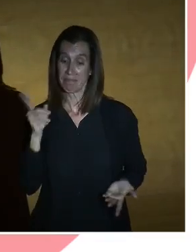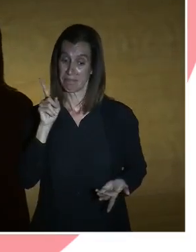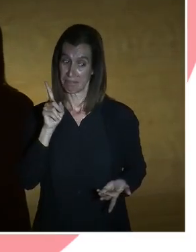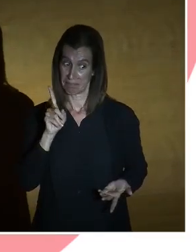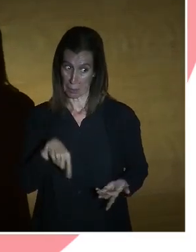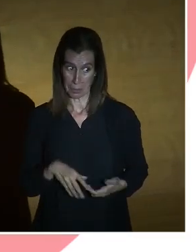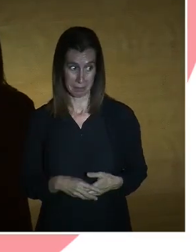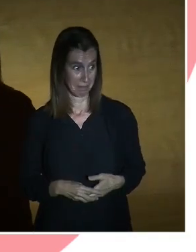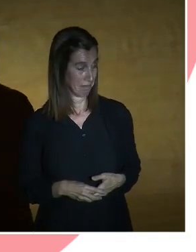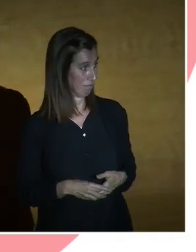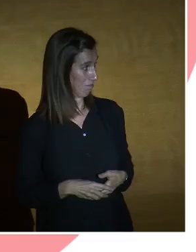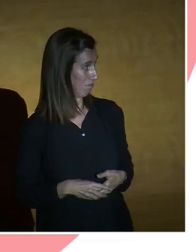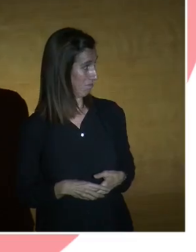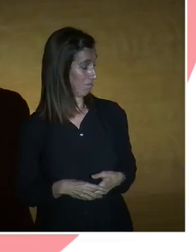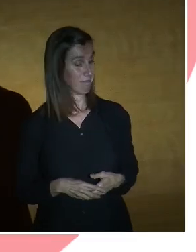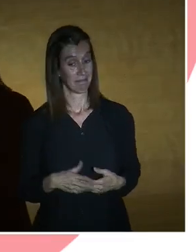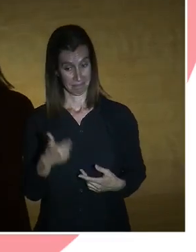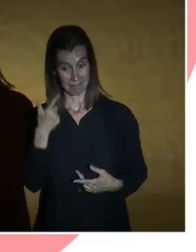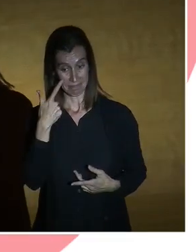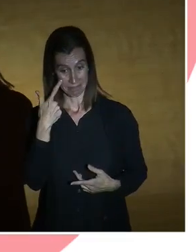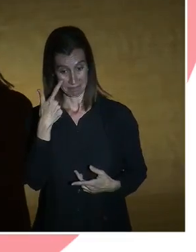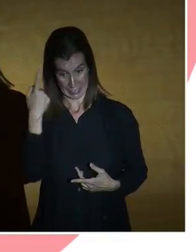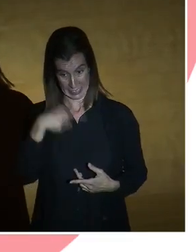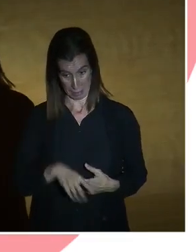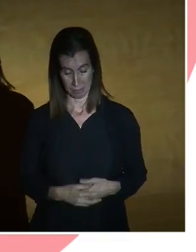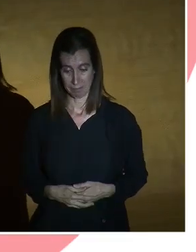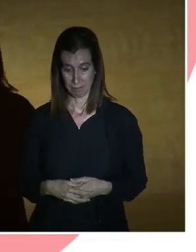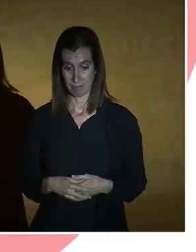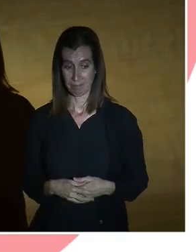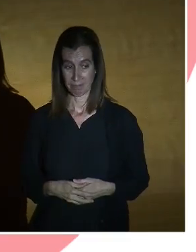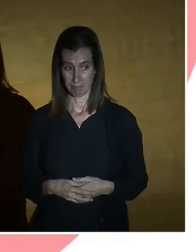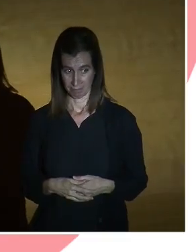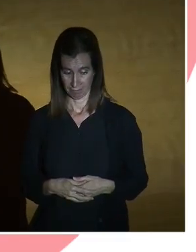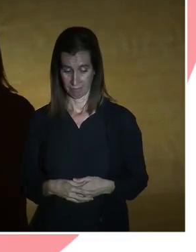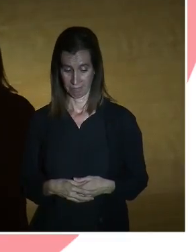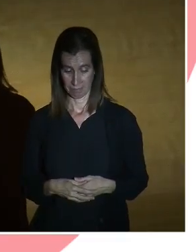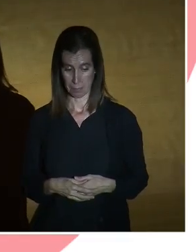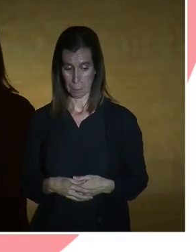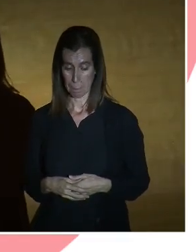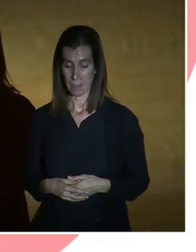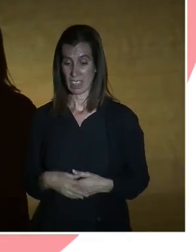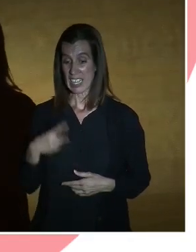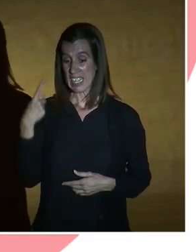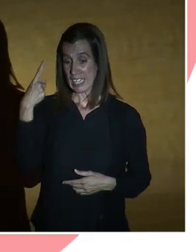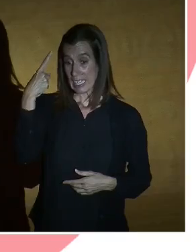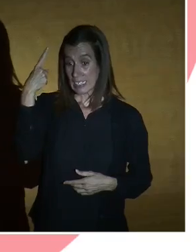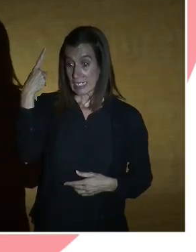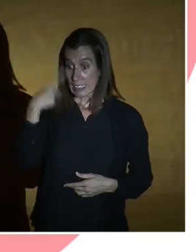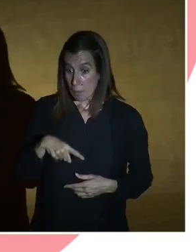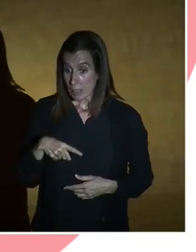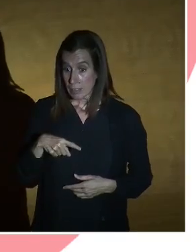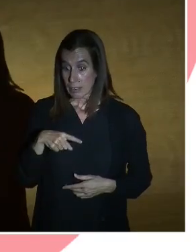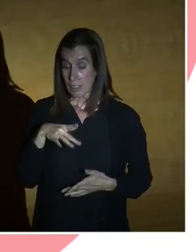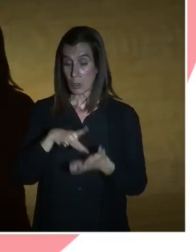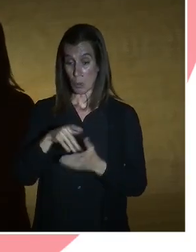también en vista y, sobre todo, pues eso, ser conscientes de